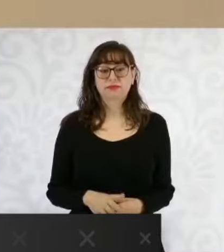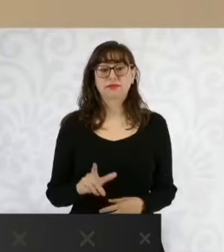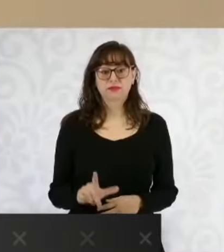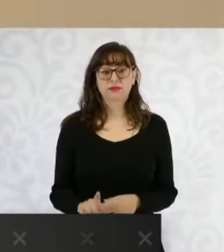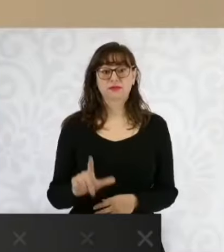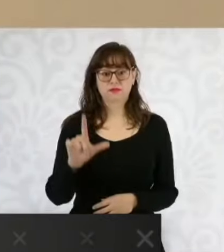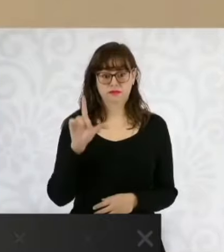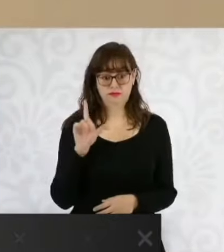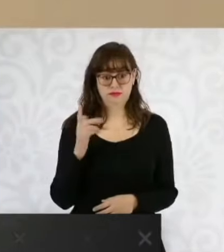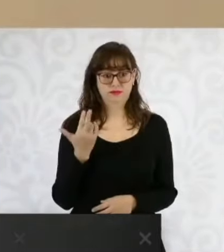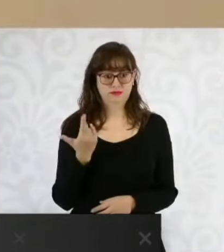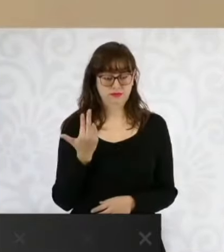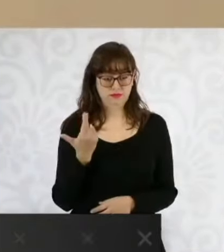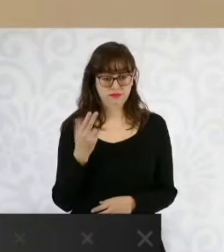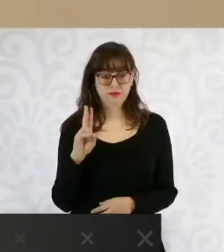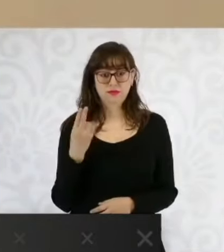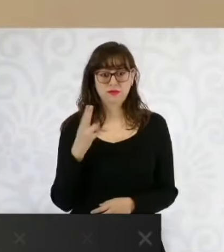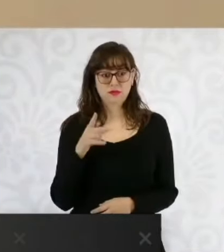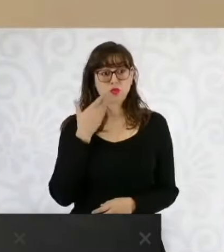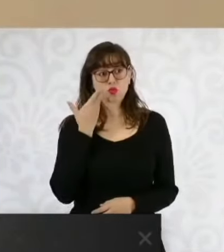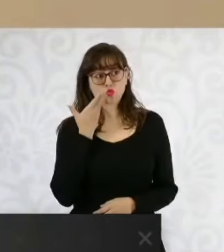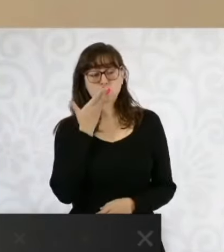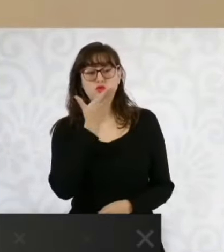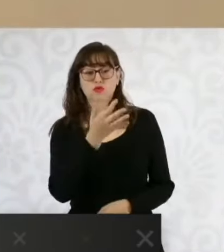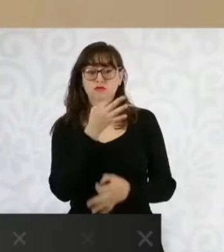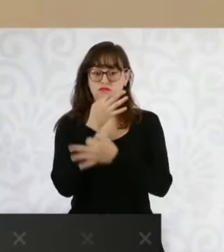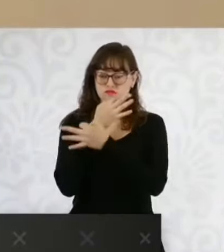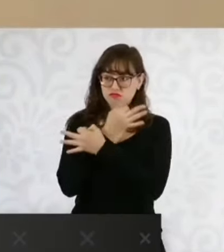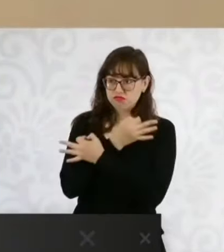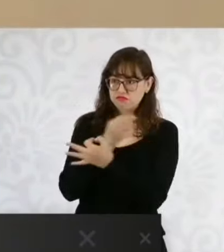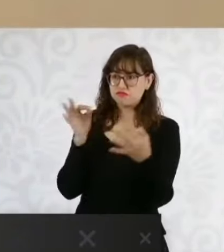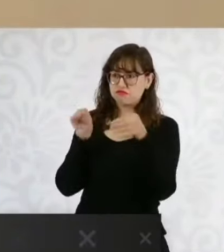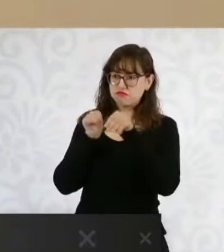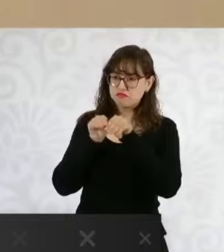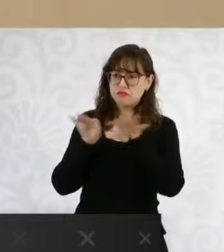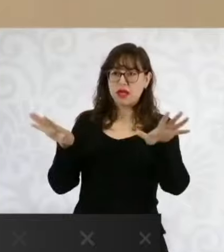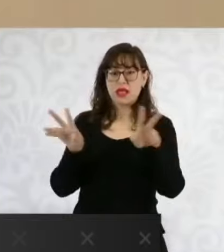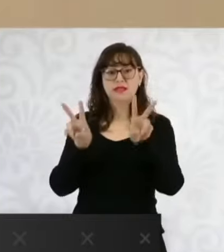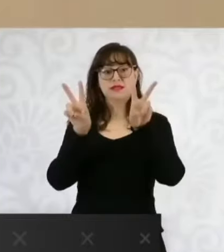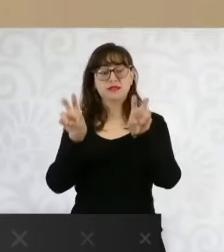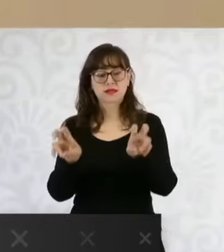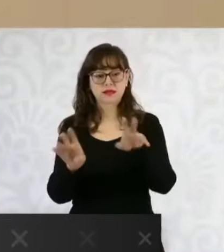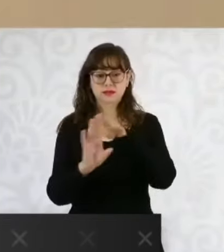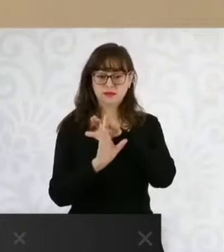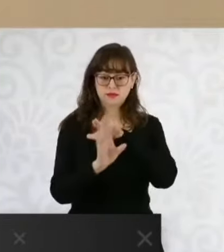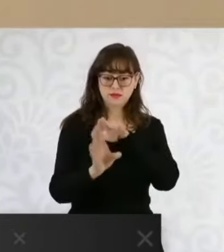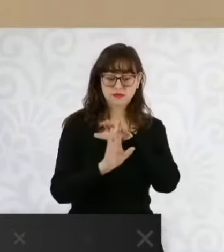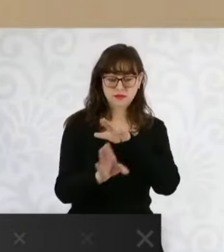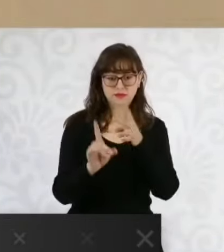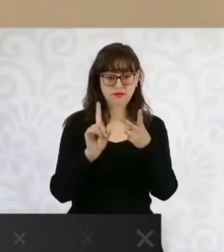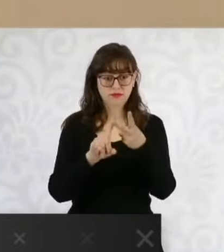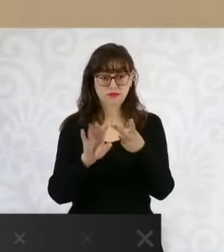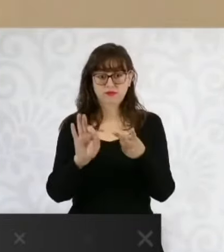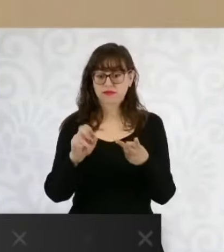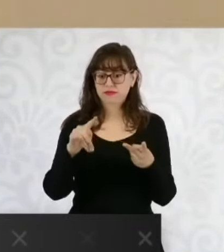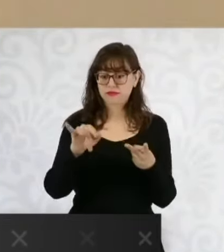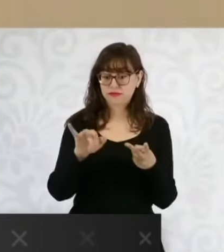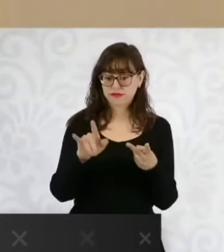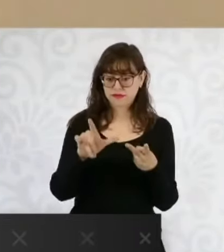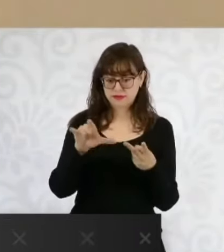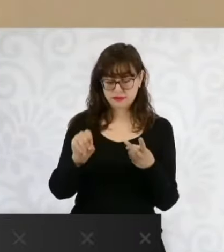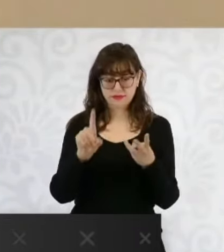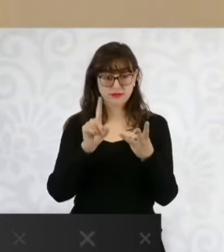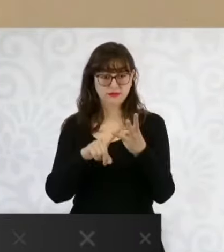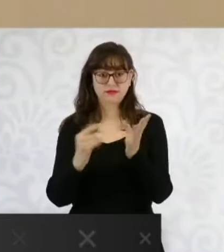momento eso sería ponernos de pechito con Trump Entonces digamos no sé Veo